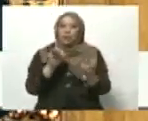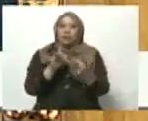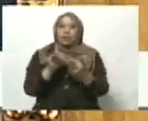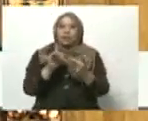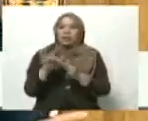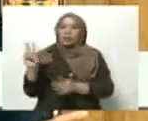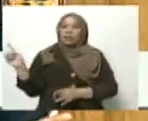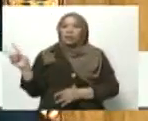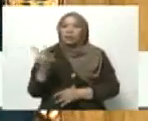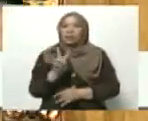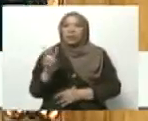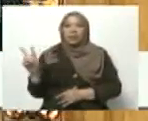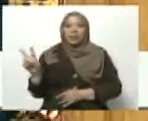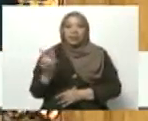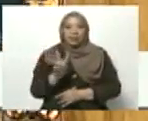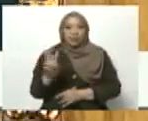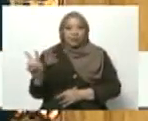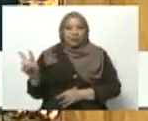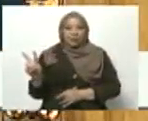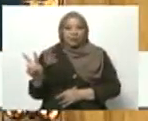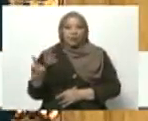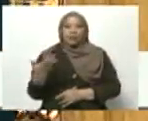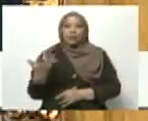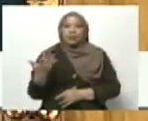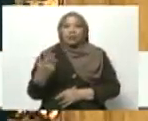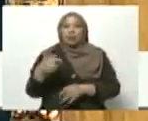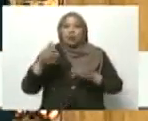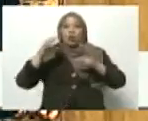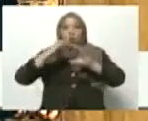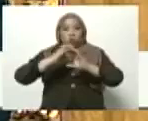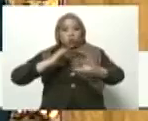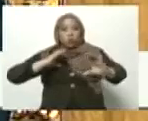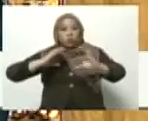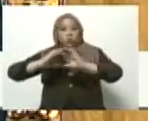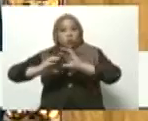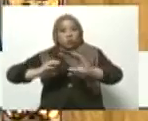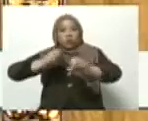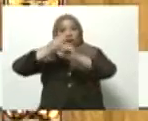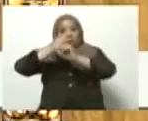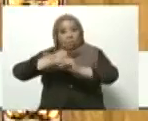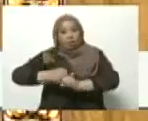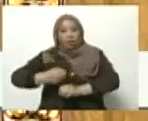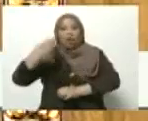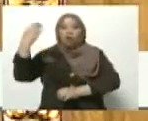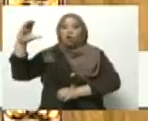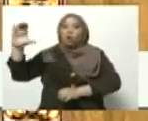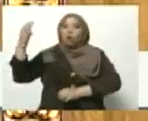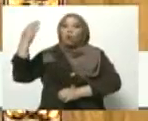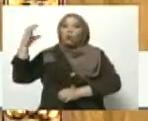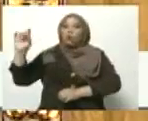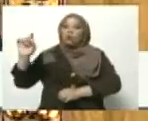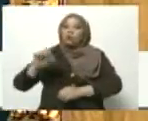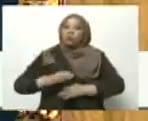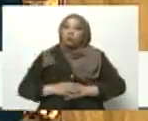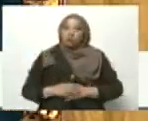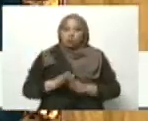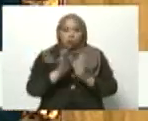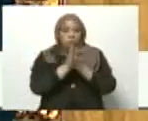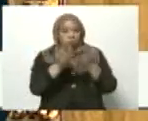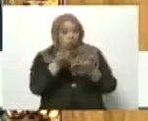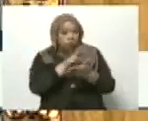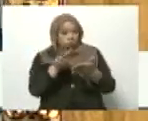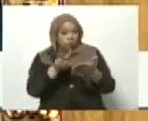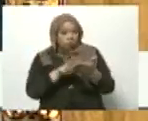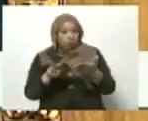territorio venezolano. No mercenarios, tropas colombianas formales, uniformadas, lo esperaban. Y Trump y Bolton dice en su libro